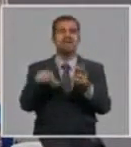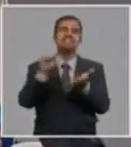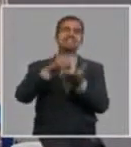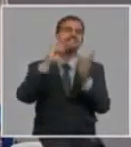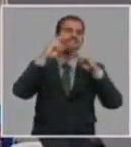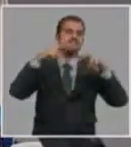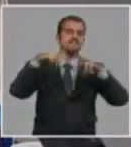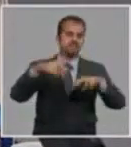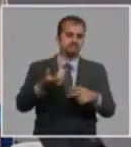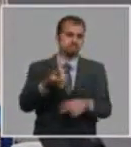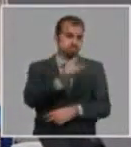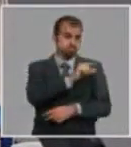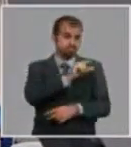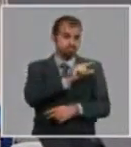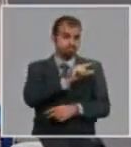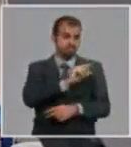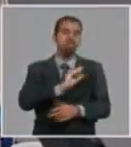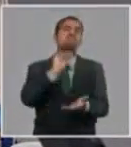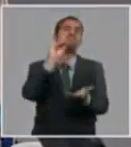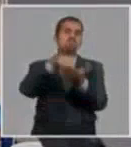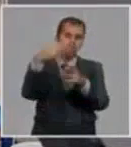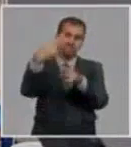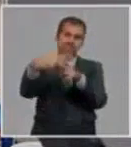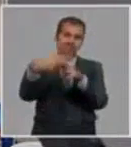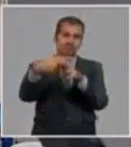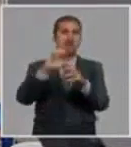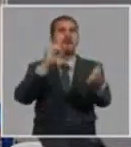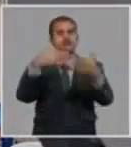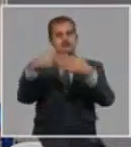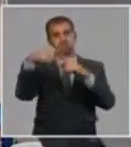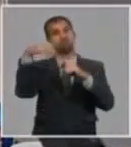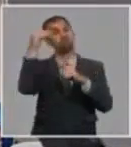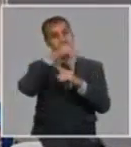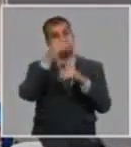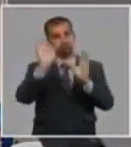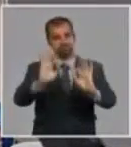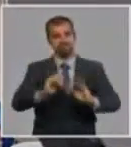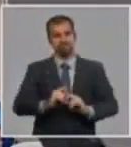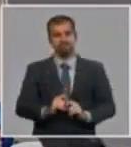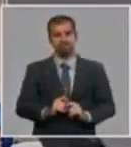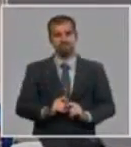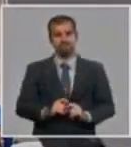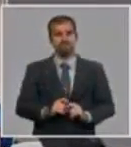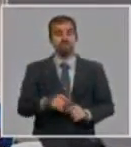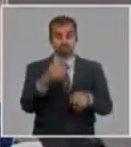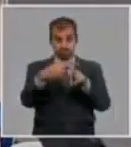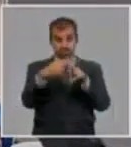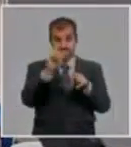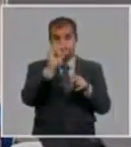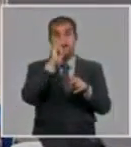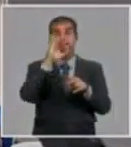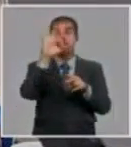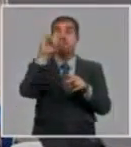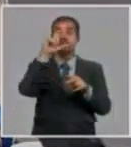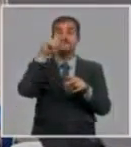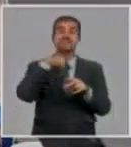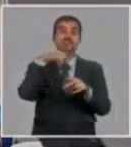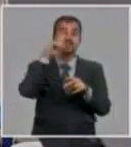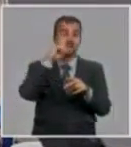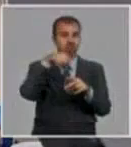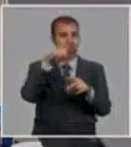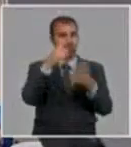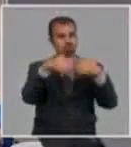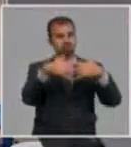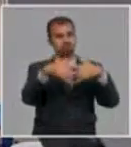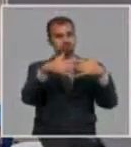investigación y recientemente como una empresa de alta tecnología. Biocen constituye un complejo científico-industrial con una amplia